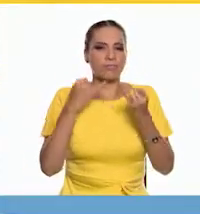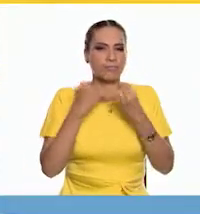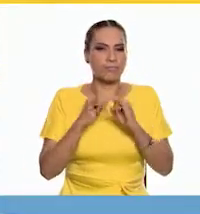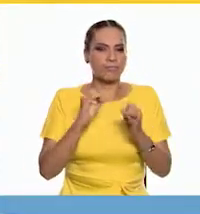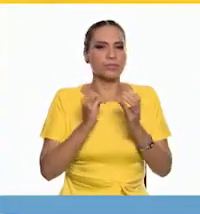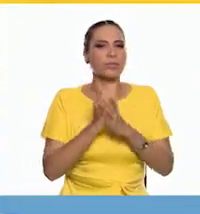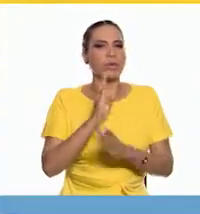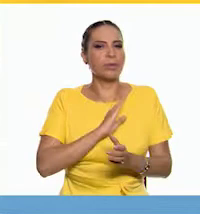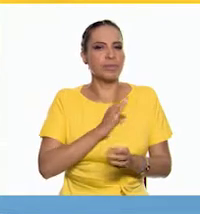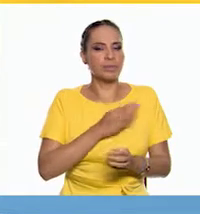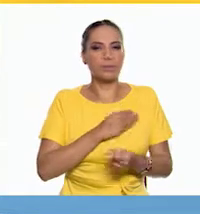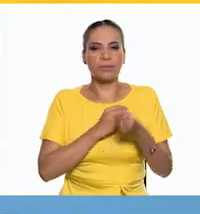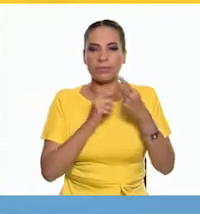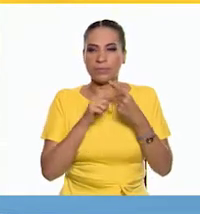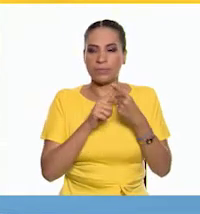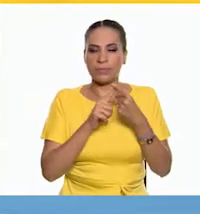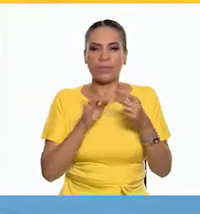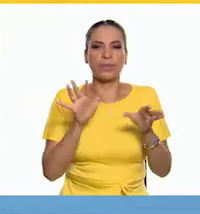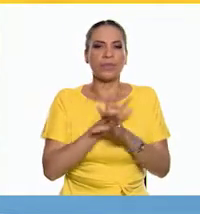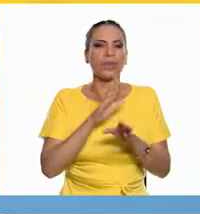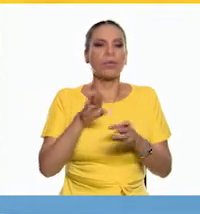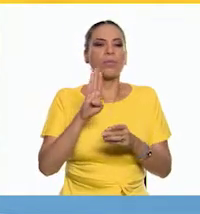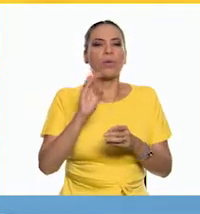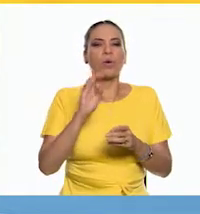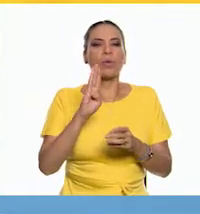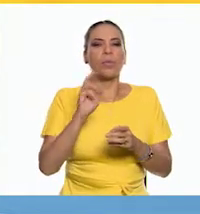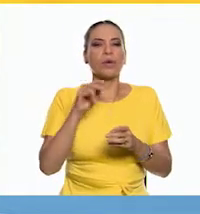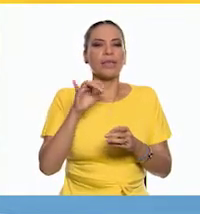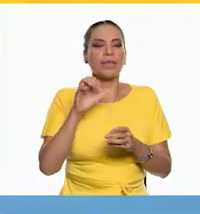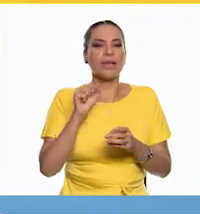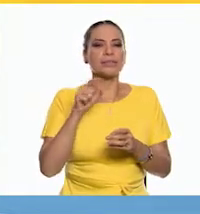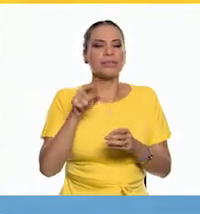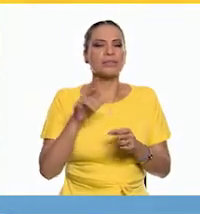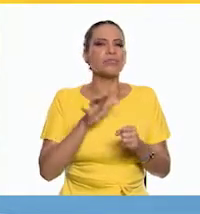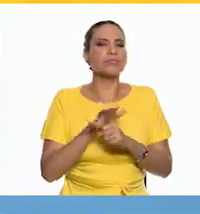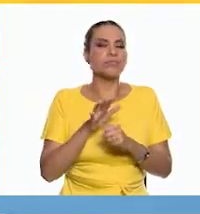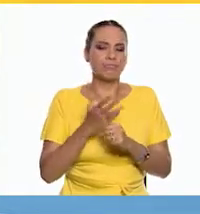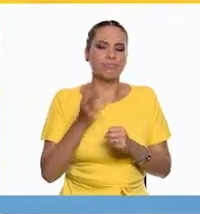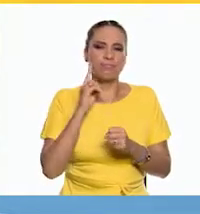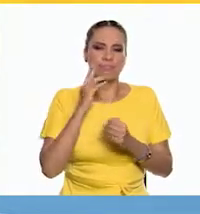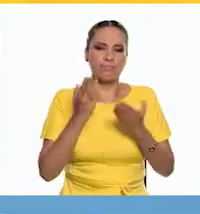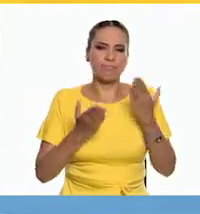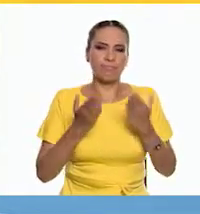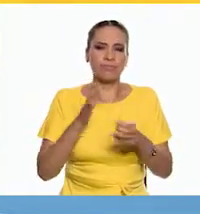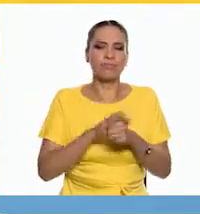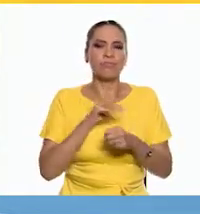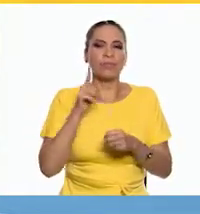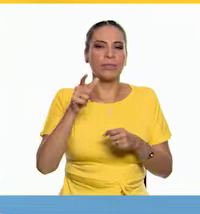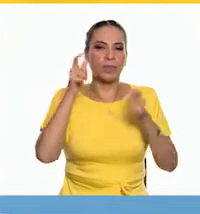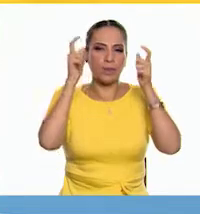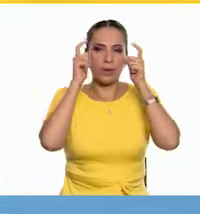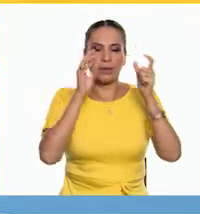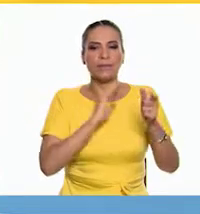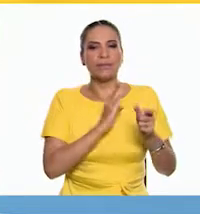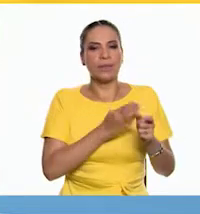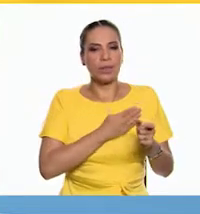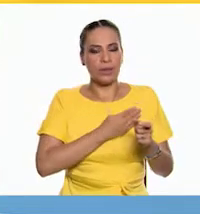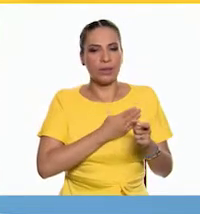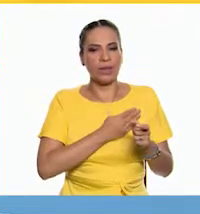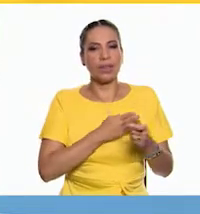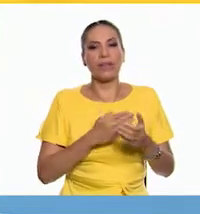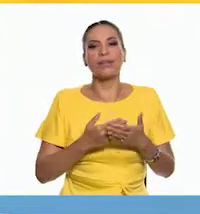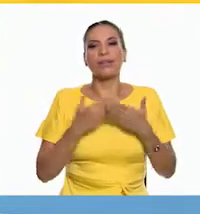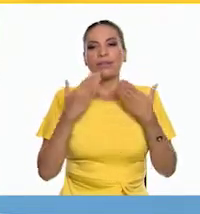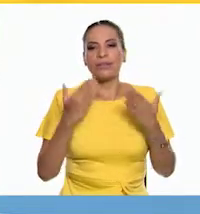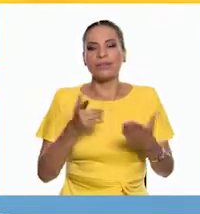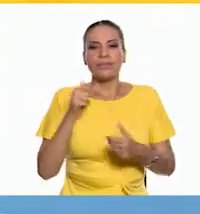Nueva España. Primero, las reformas borbónicas, las cuales fueron medidas tomadas por la corona española,